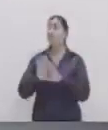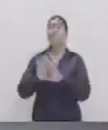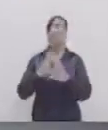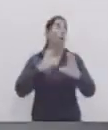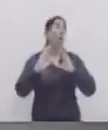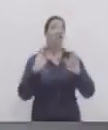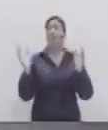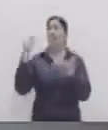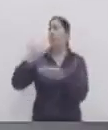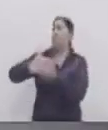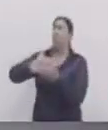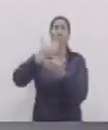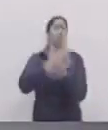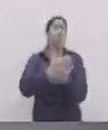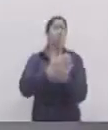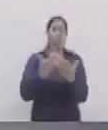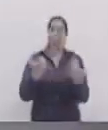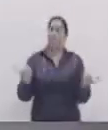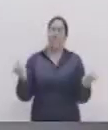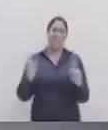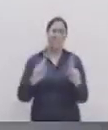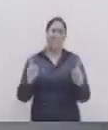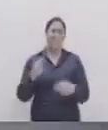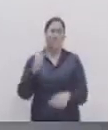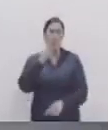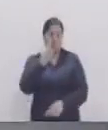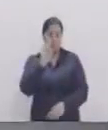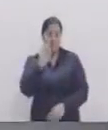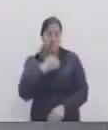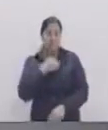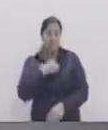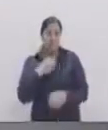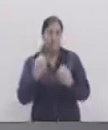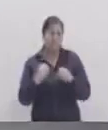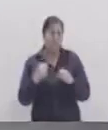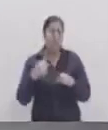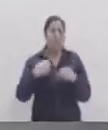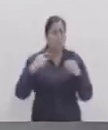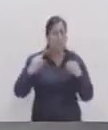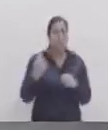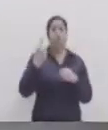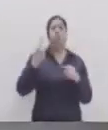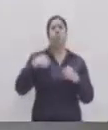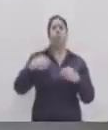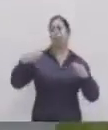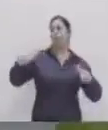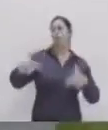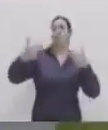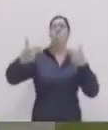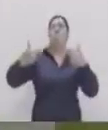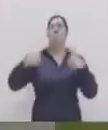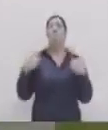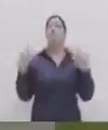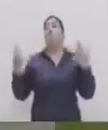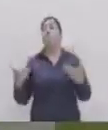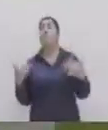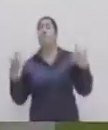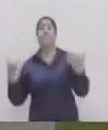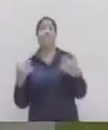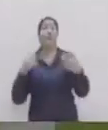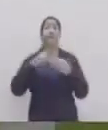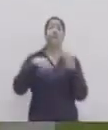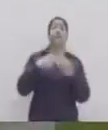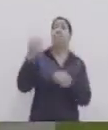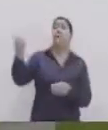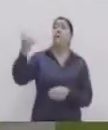de comunicación, porque si yo lo quiero hacer, voy a tener también la iniciativa. No siempre voy a esperar que, por ejemplo, mi familia